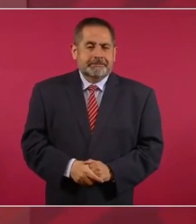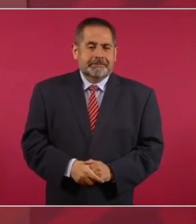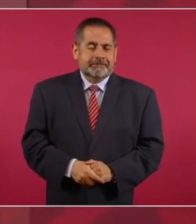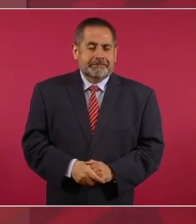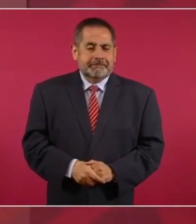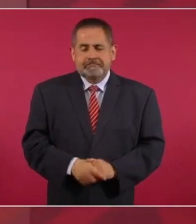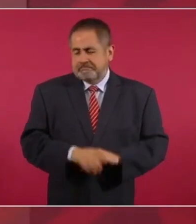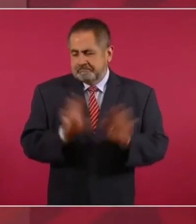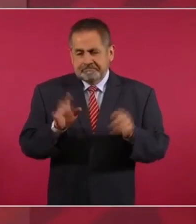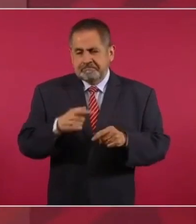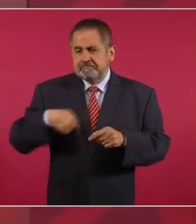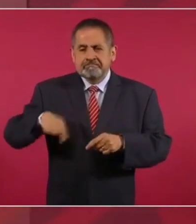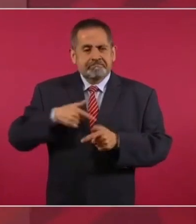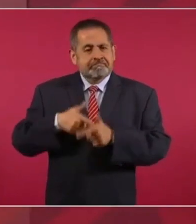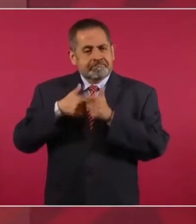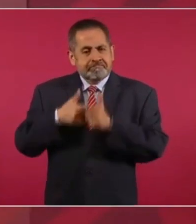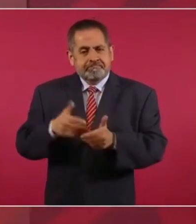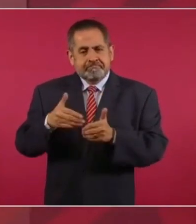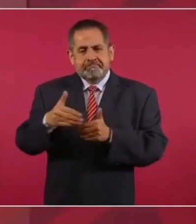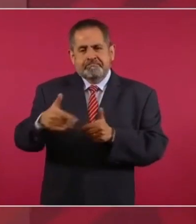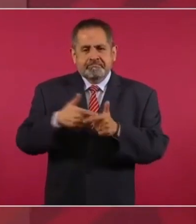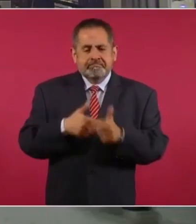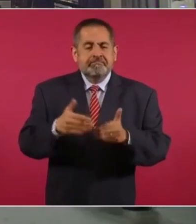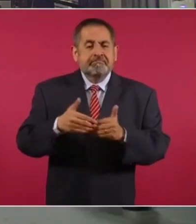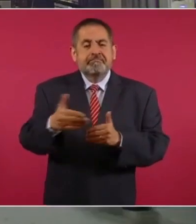Pero pues vamos a seguir adelante.